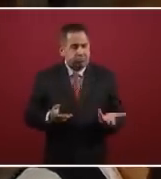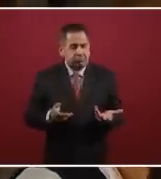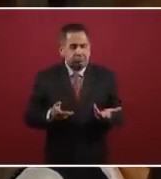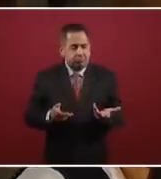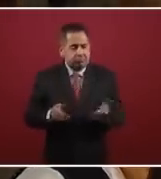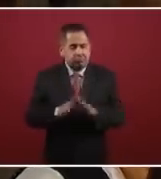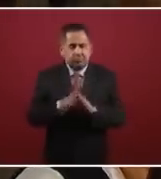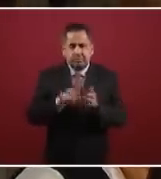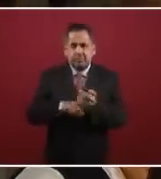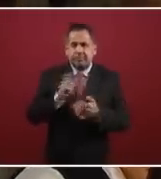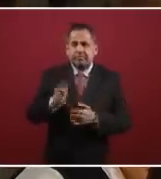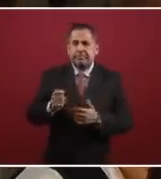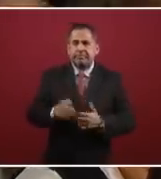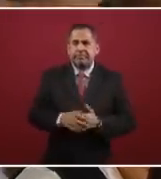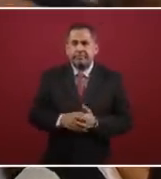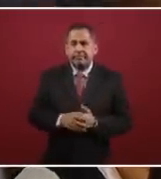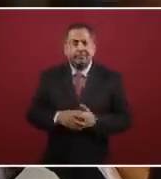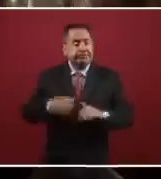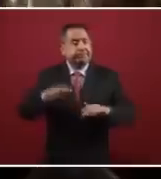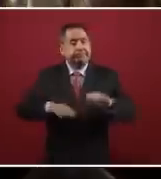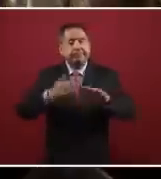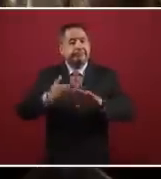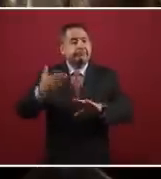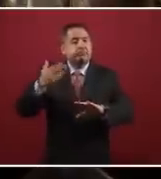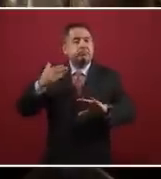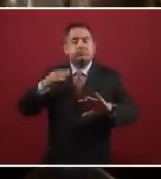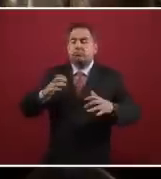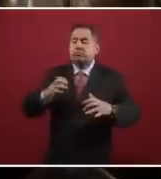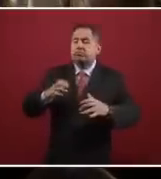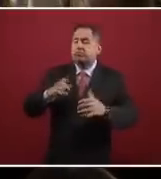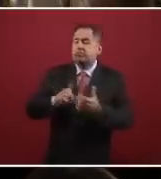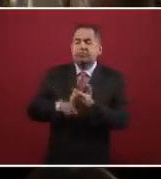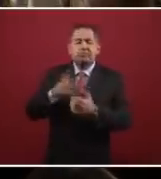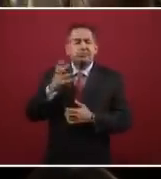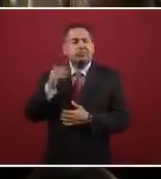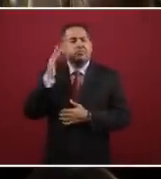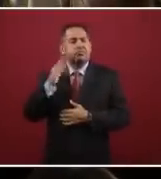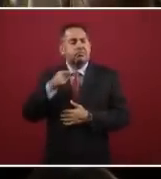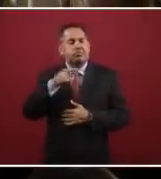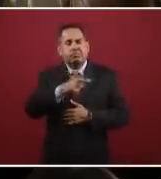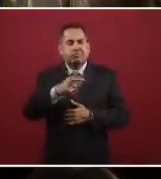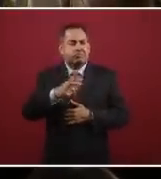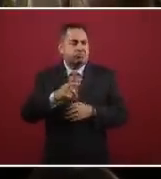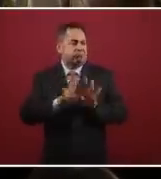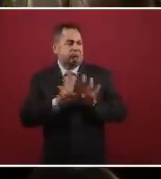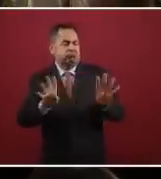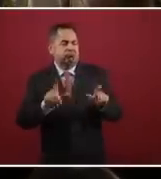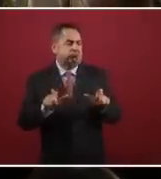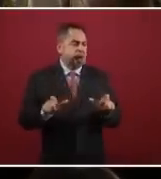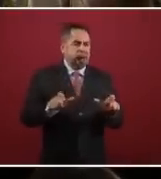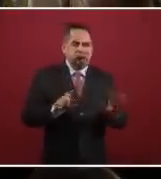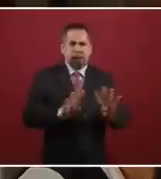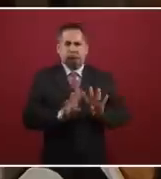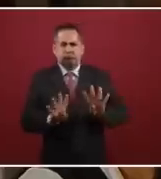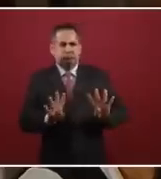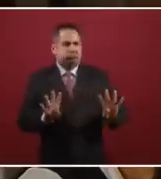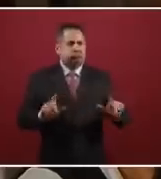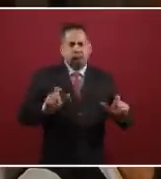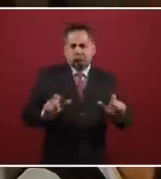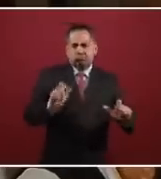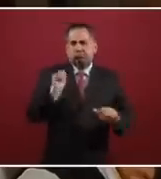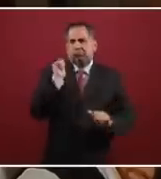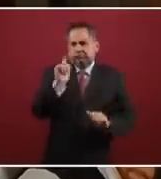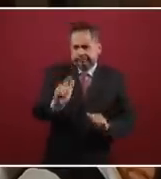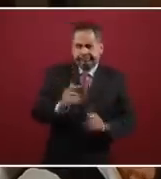donde incluso en ocasiones anteriores pues había granaderos que de cierta forma pues hacían